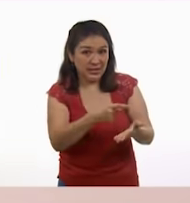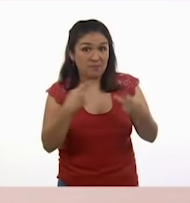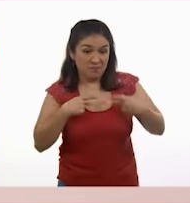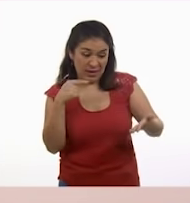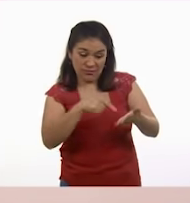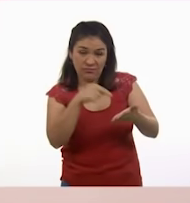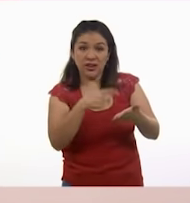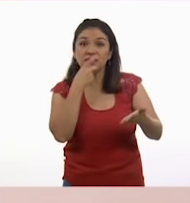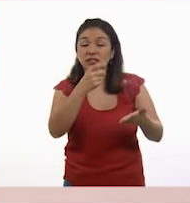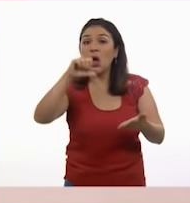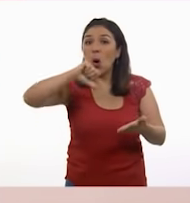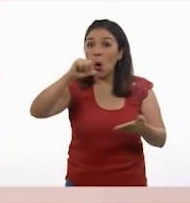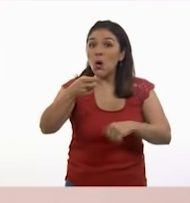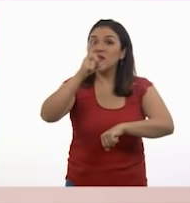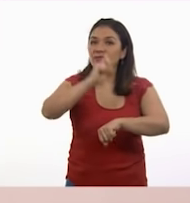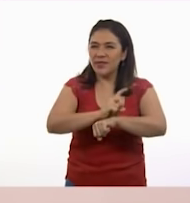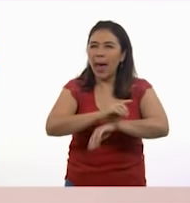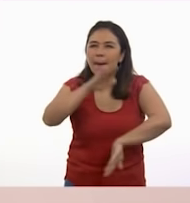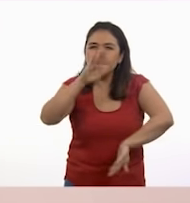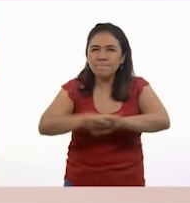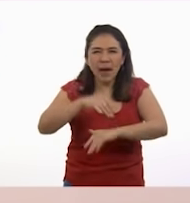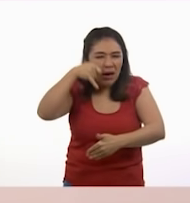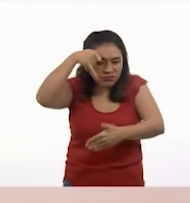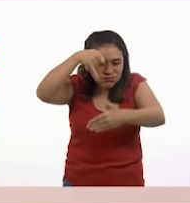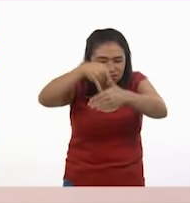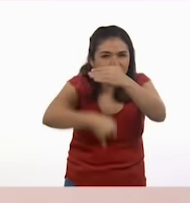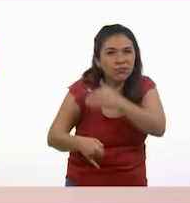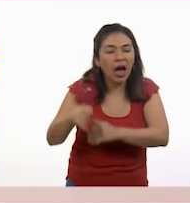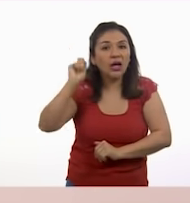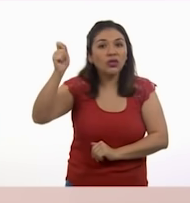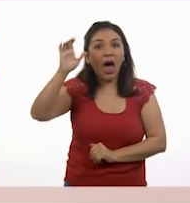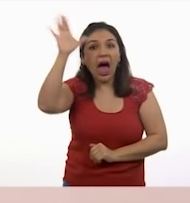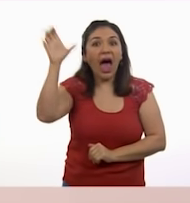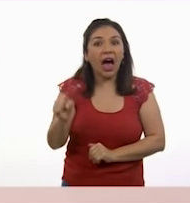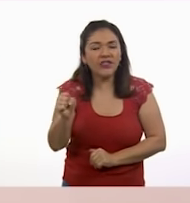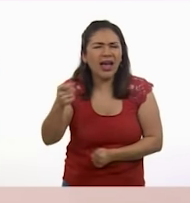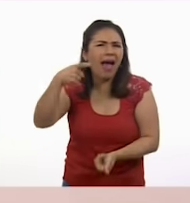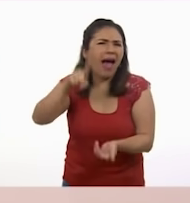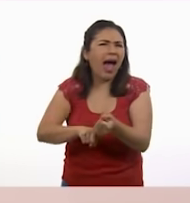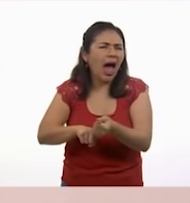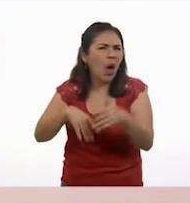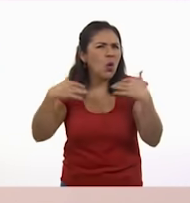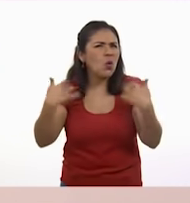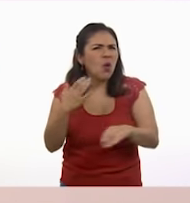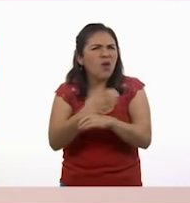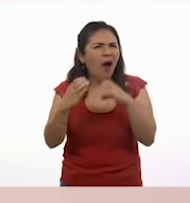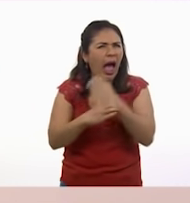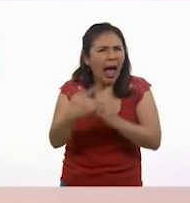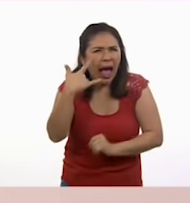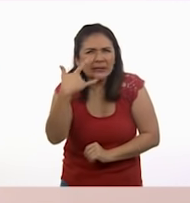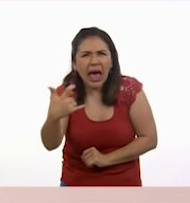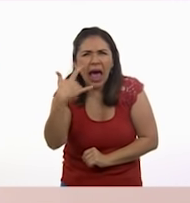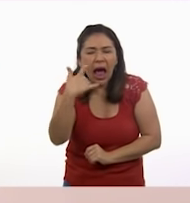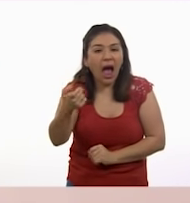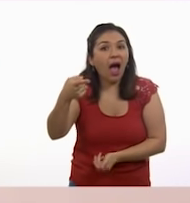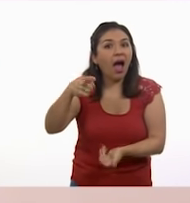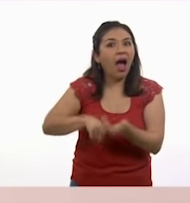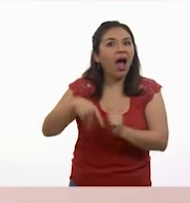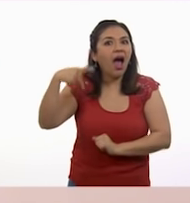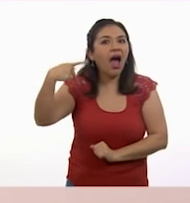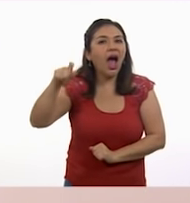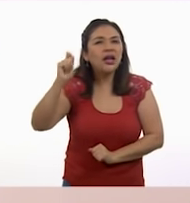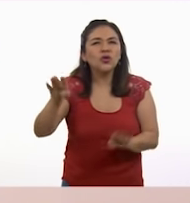persona el día de hoy vamos a adentrarnos en áfrica y áfrica engloba todo un misterio por lo que representa